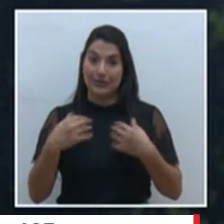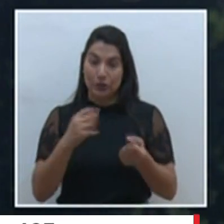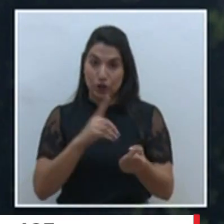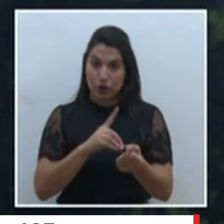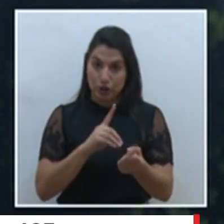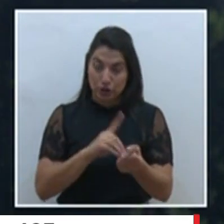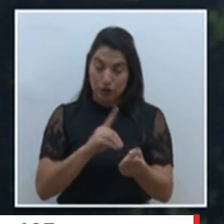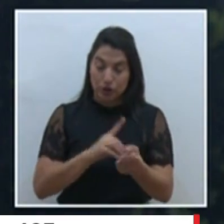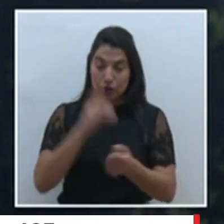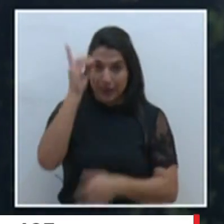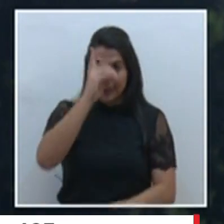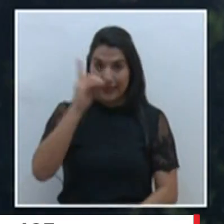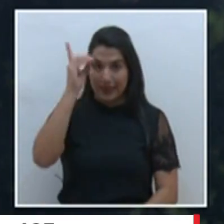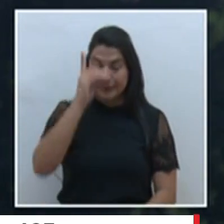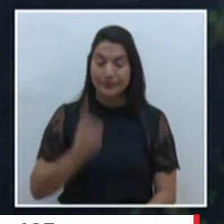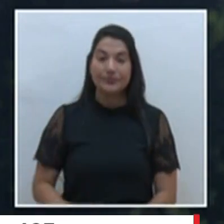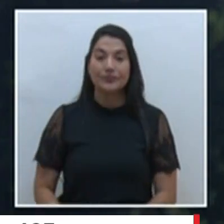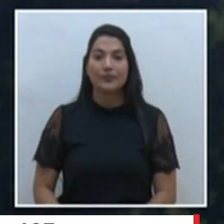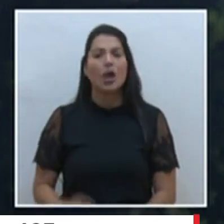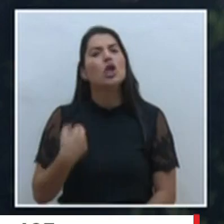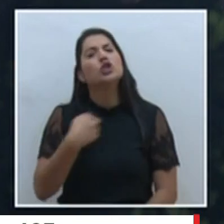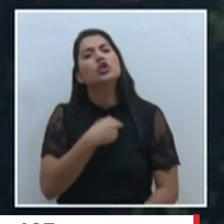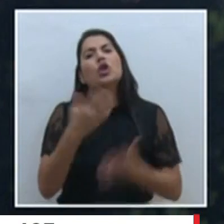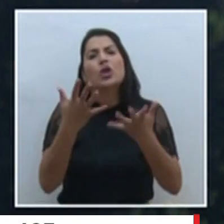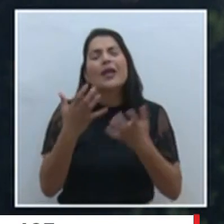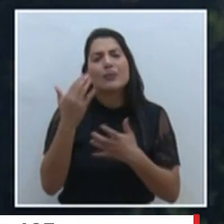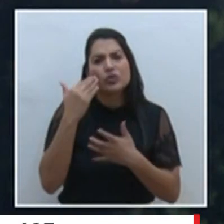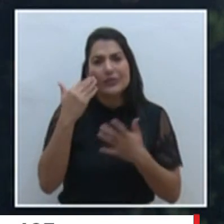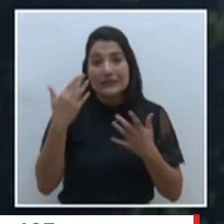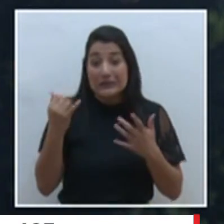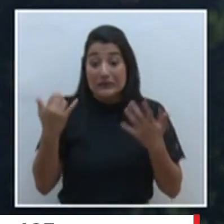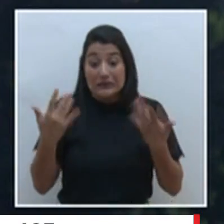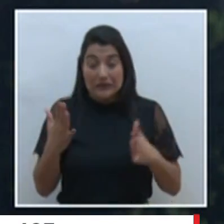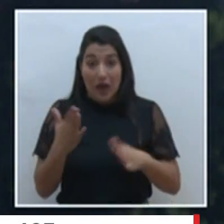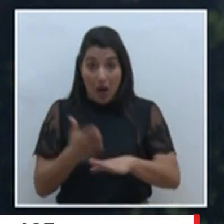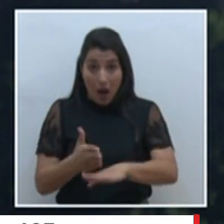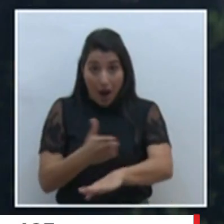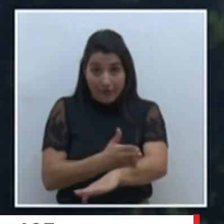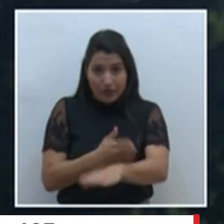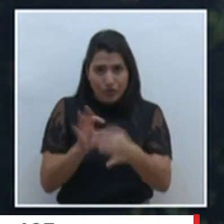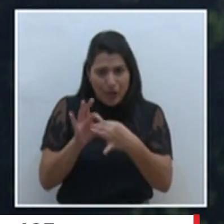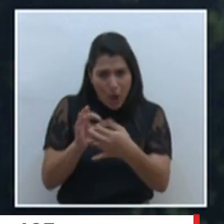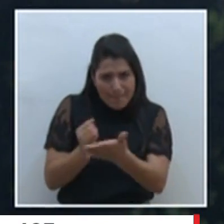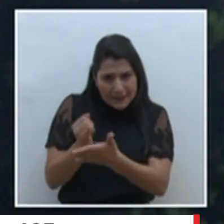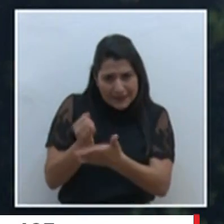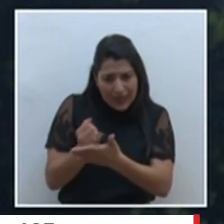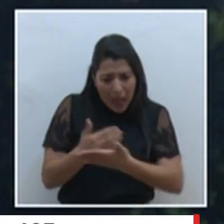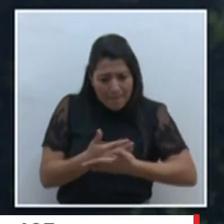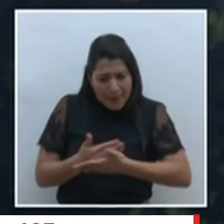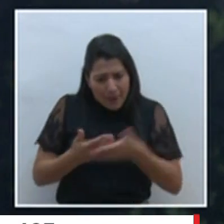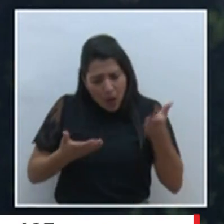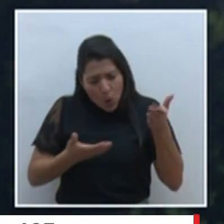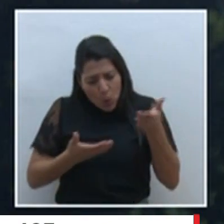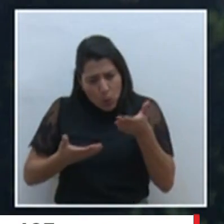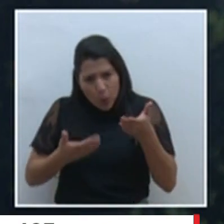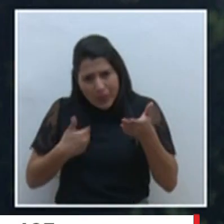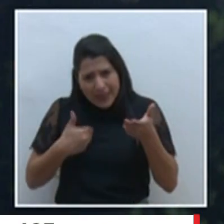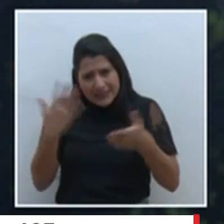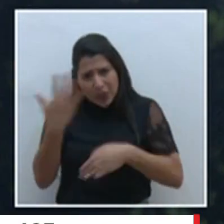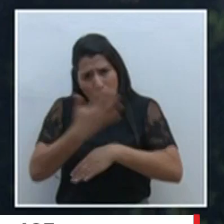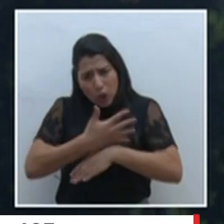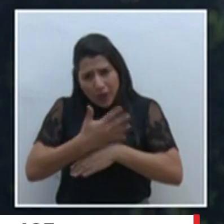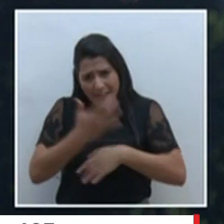Don Daniel, quisiéramos saber si hay avances de la investigación del bebé prematuro que contrajo COVID en el Hospital de